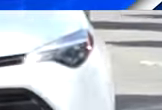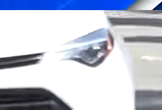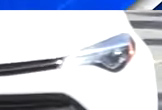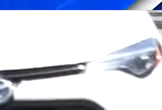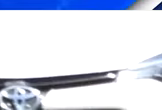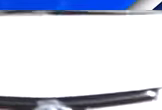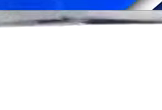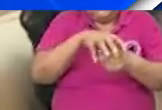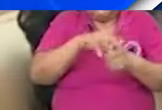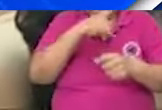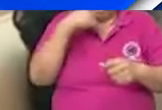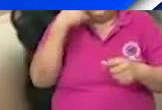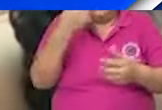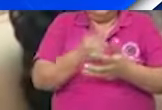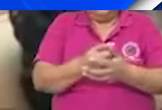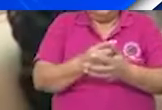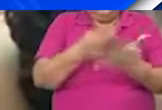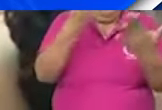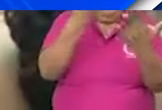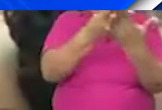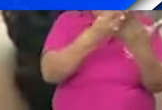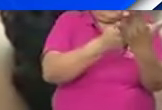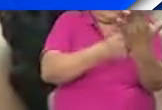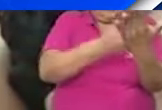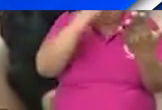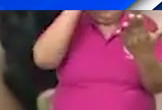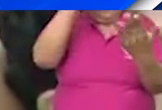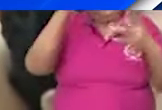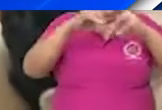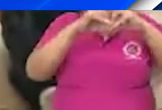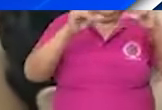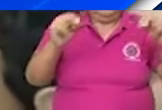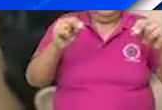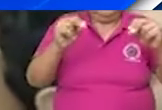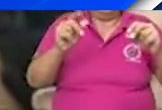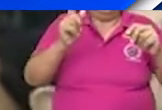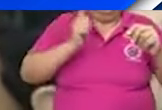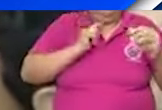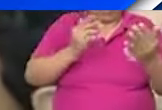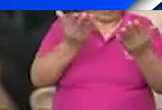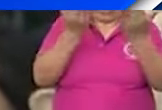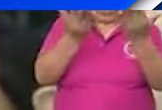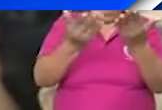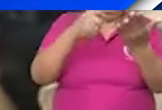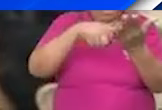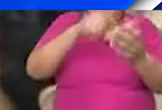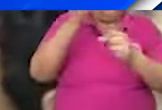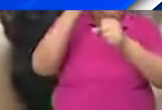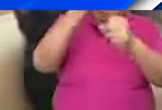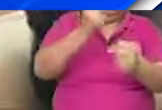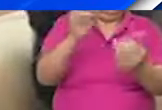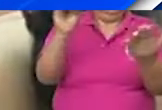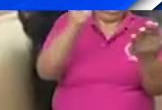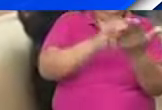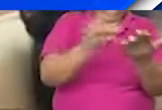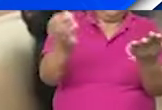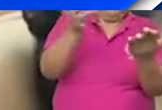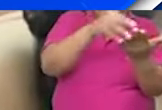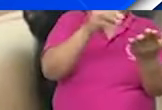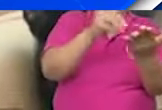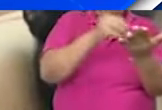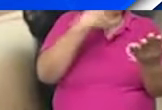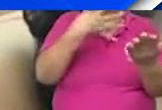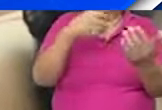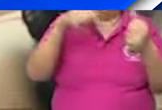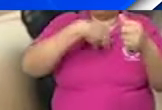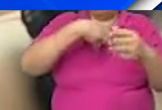los nicaragüenses. El presupuesto general de la República se encuentra fundamentalmente financiado